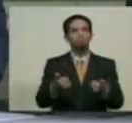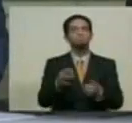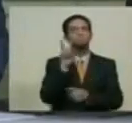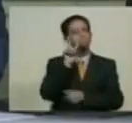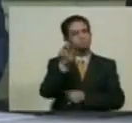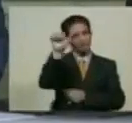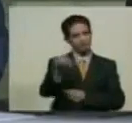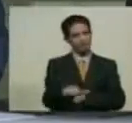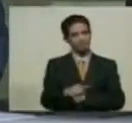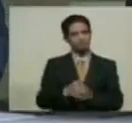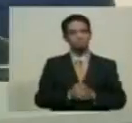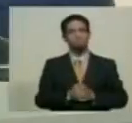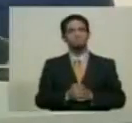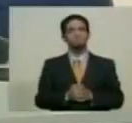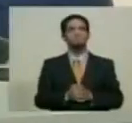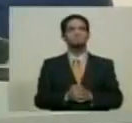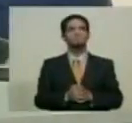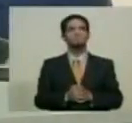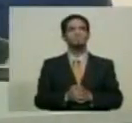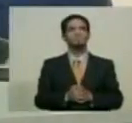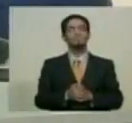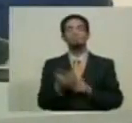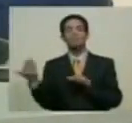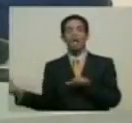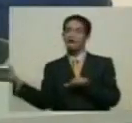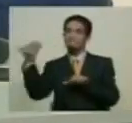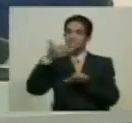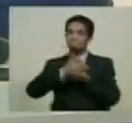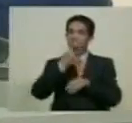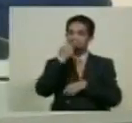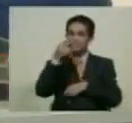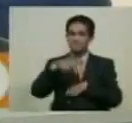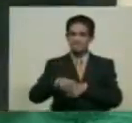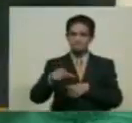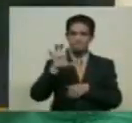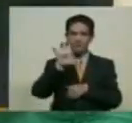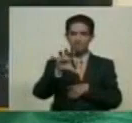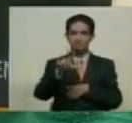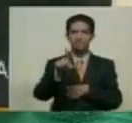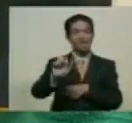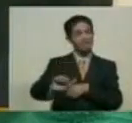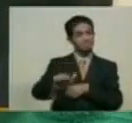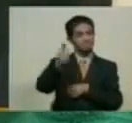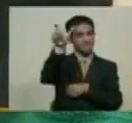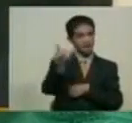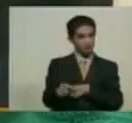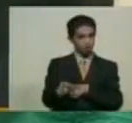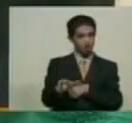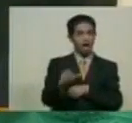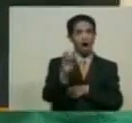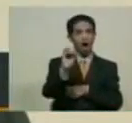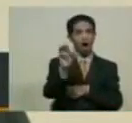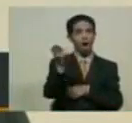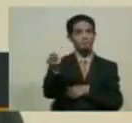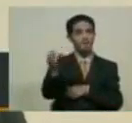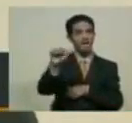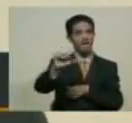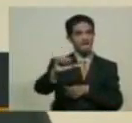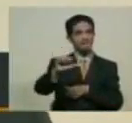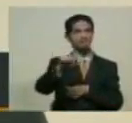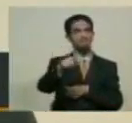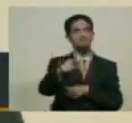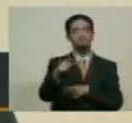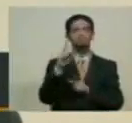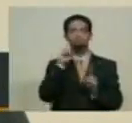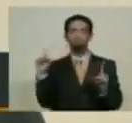este reporte. En su visita a nuestro país, la directora de la Organización Panamericana de la Salud, Carissa Etienne, se